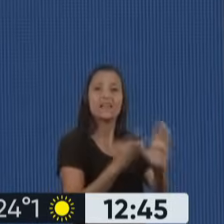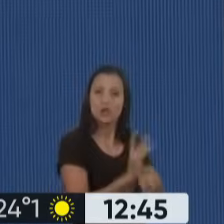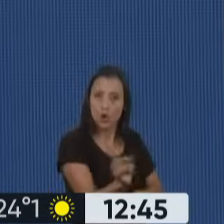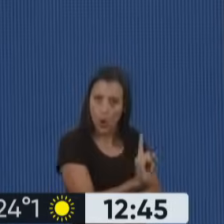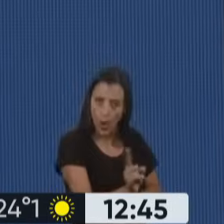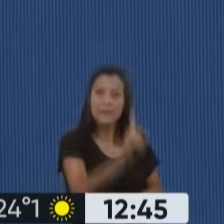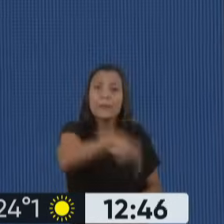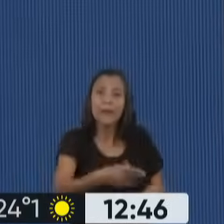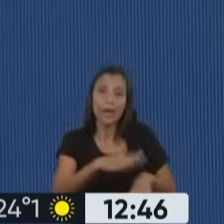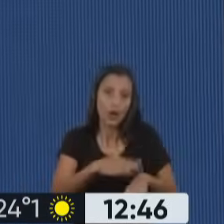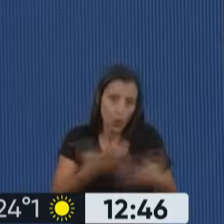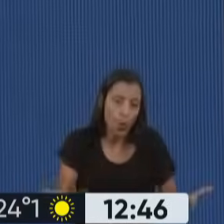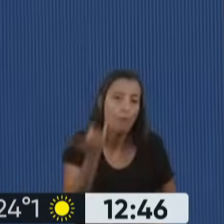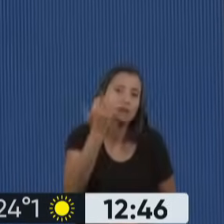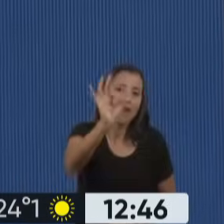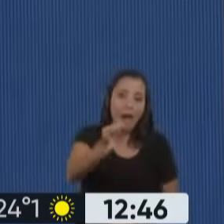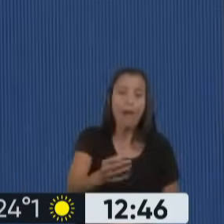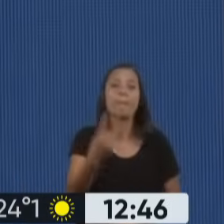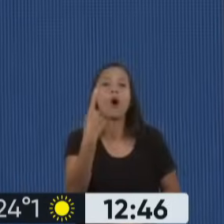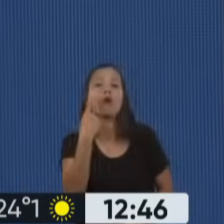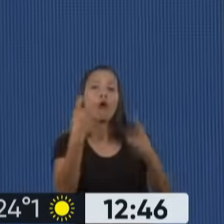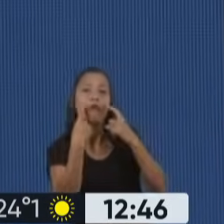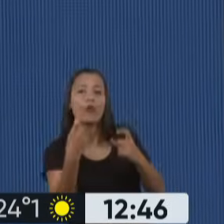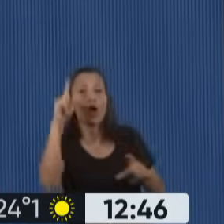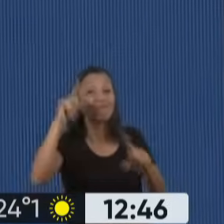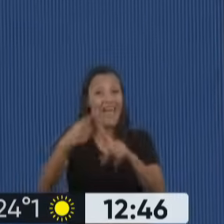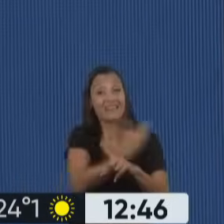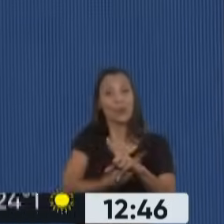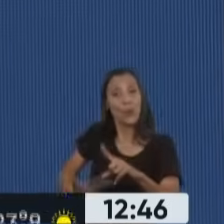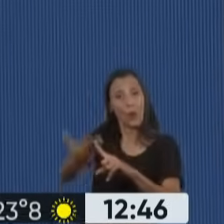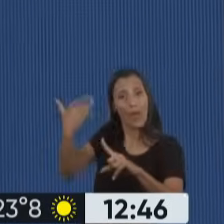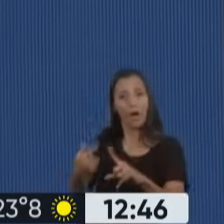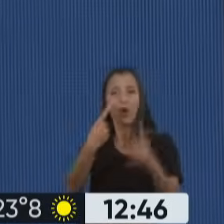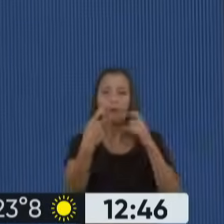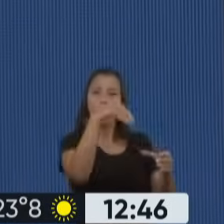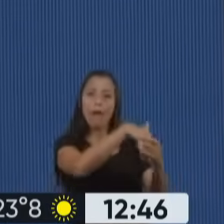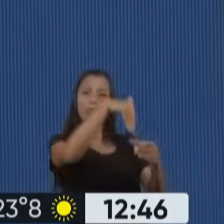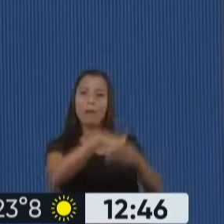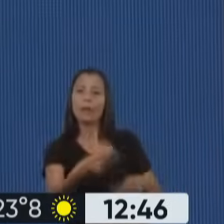de la pisada de precios que hizo el gobierno cavernícola anterior.